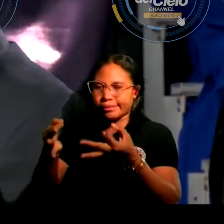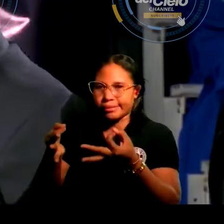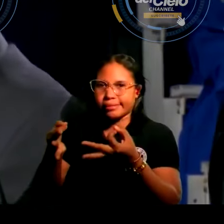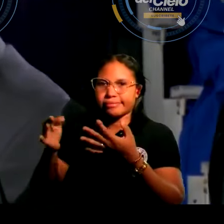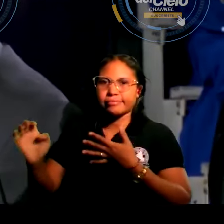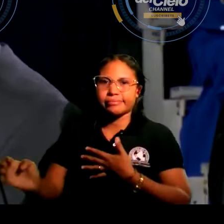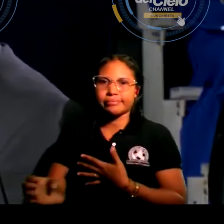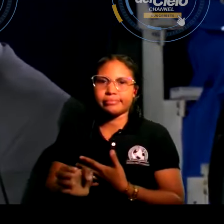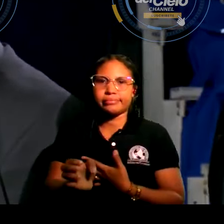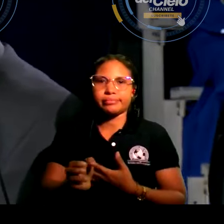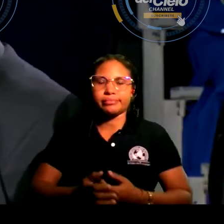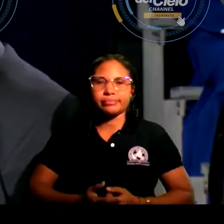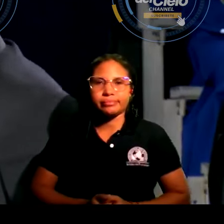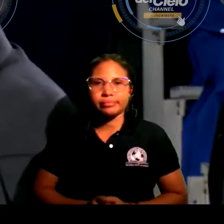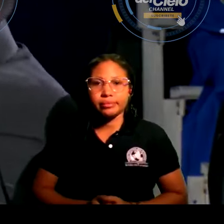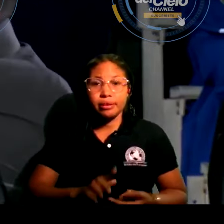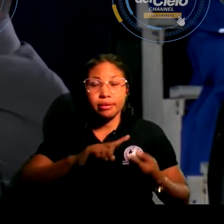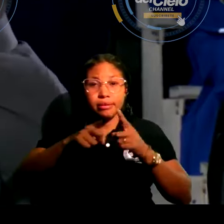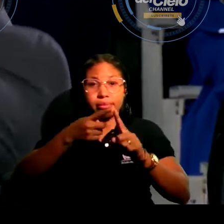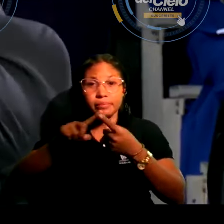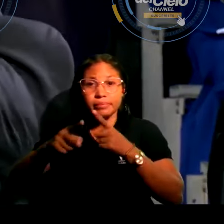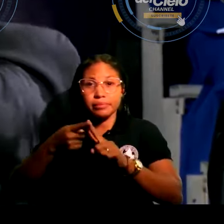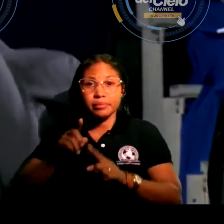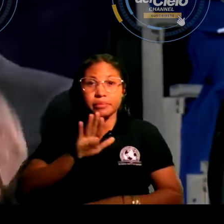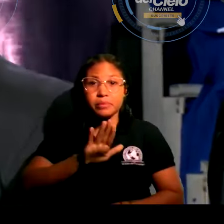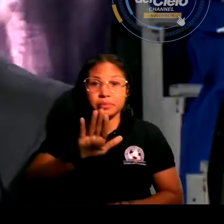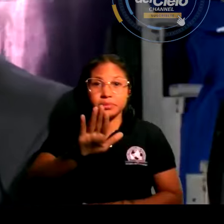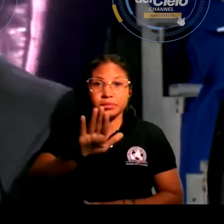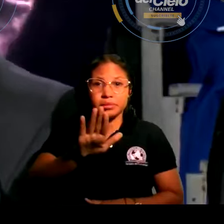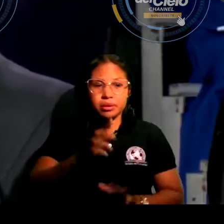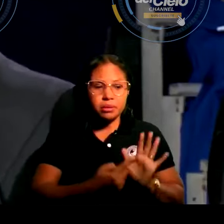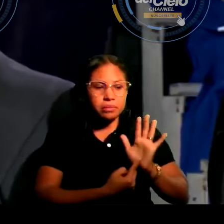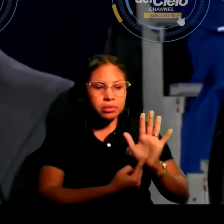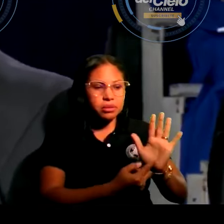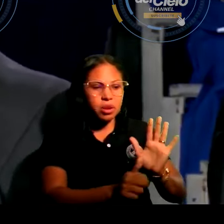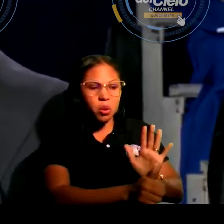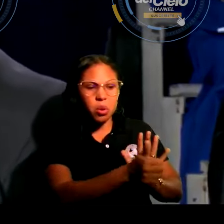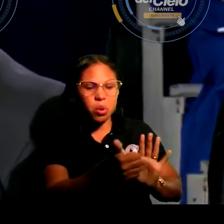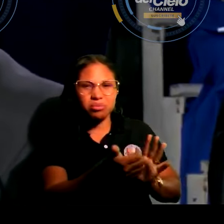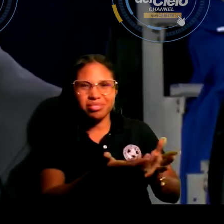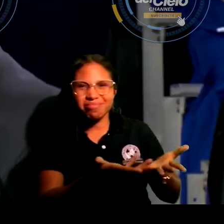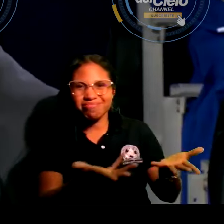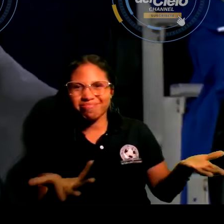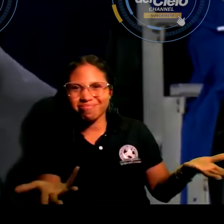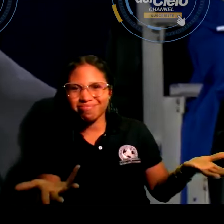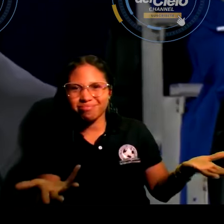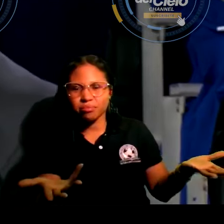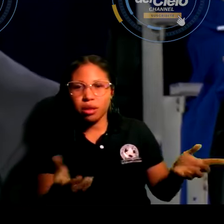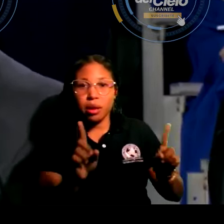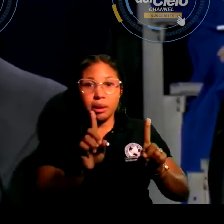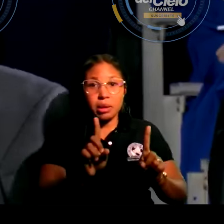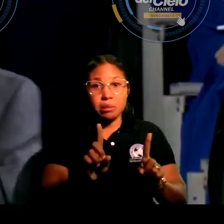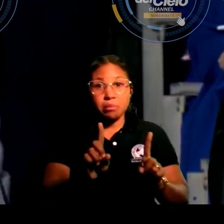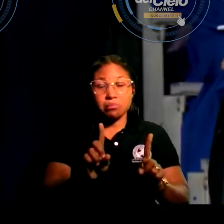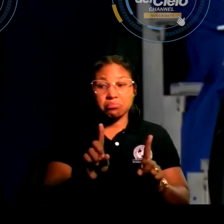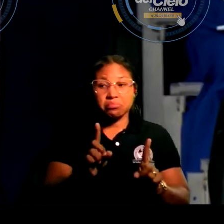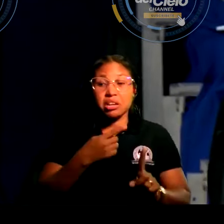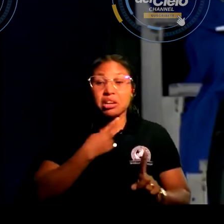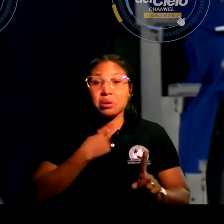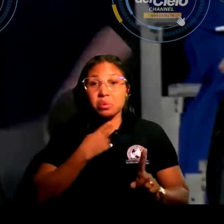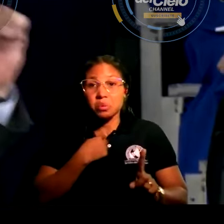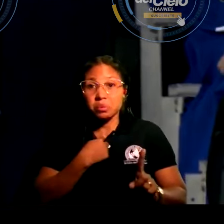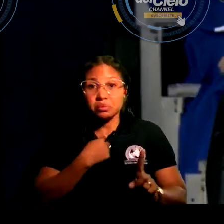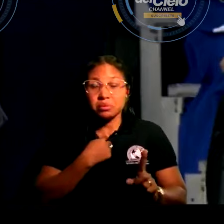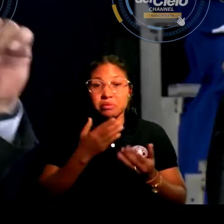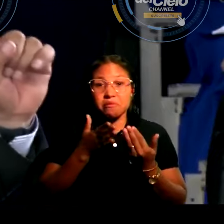pecador. Mi amigo, a usted le pueden presentar otros evangelios. Y a lo mejor parezcan bonitos y parezcan